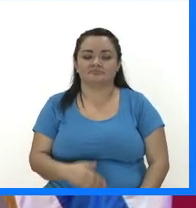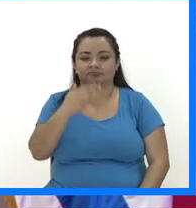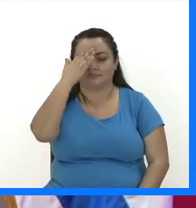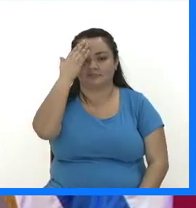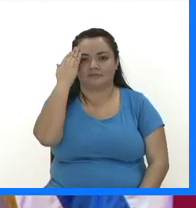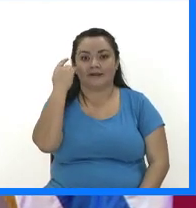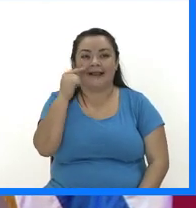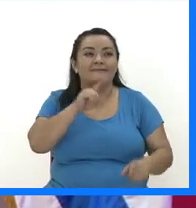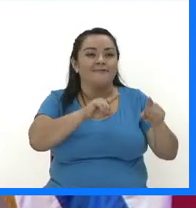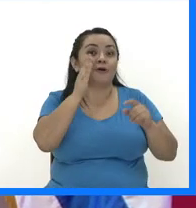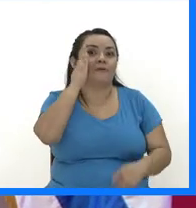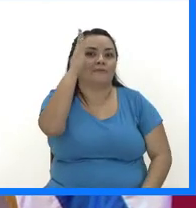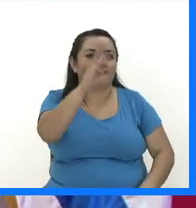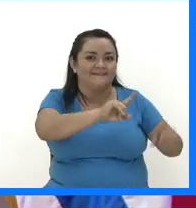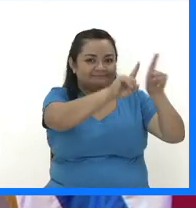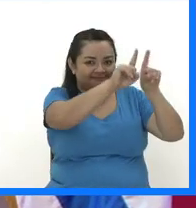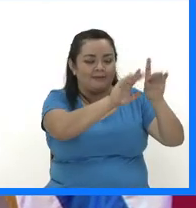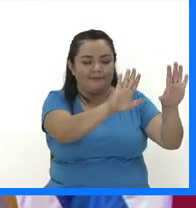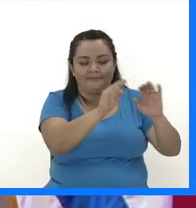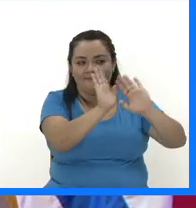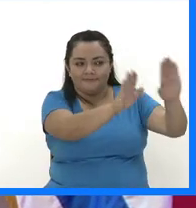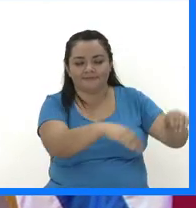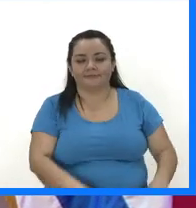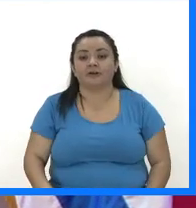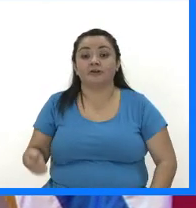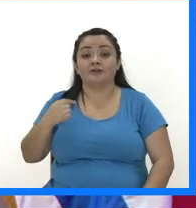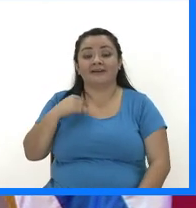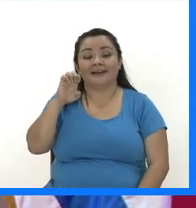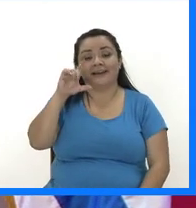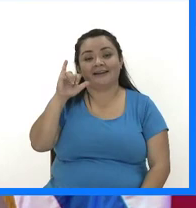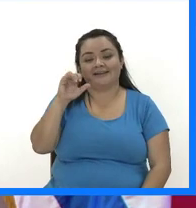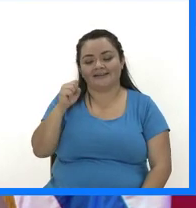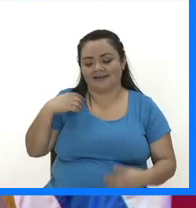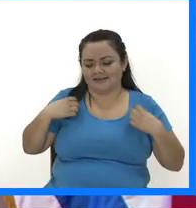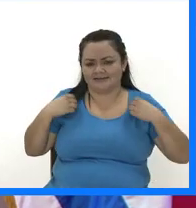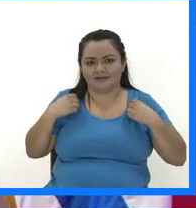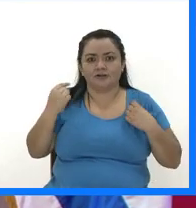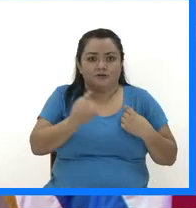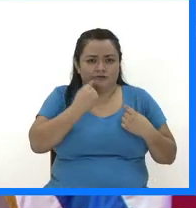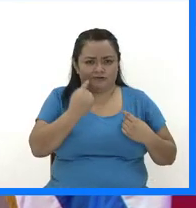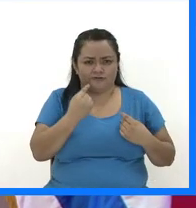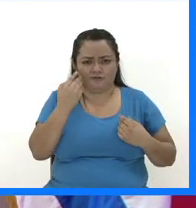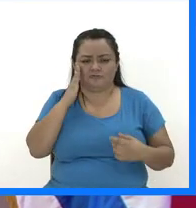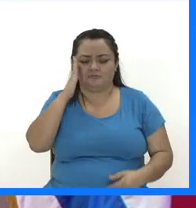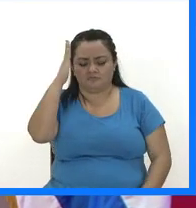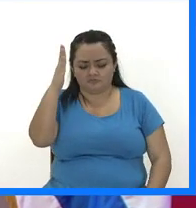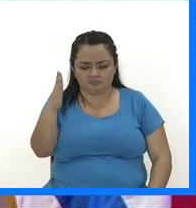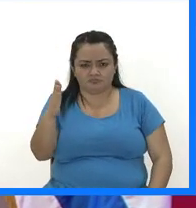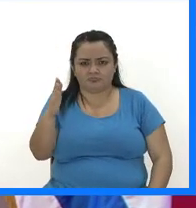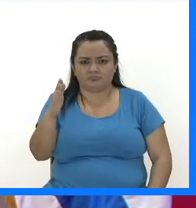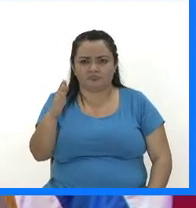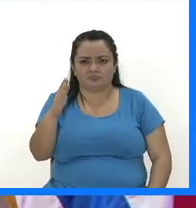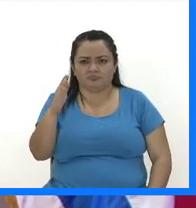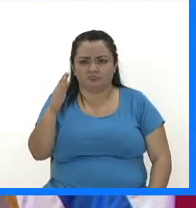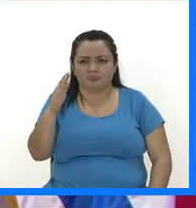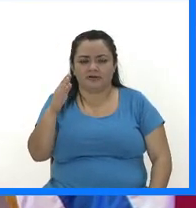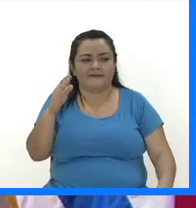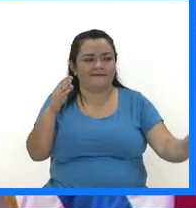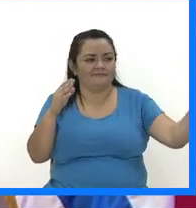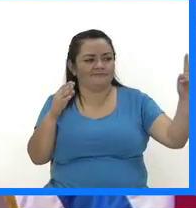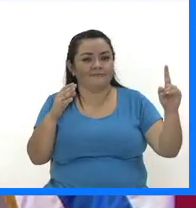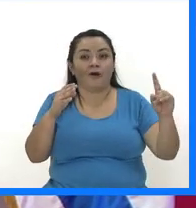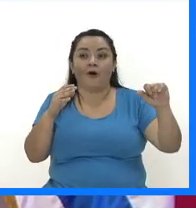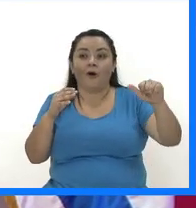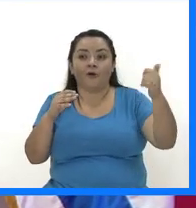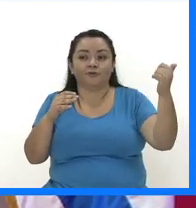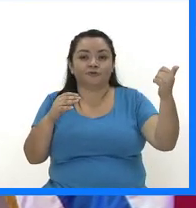y andaban él con la ropa de profeta ya va a perder lejos de la ciudad solo y comience el desfile de los